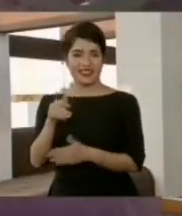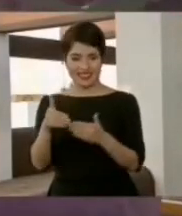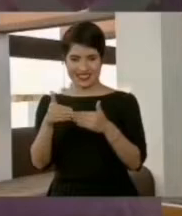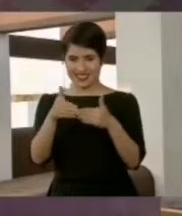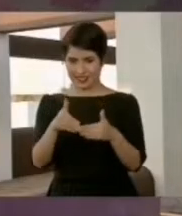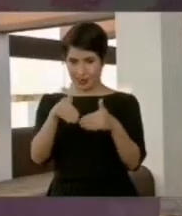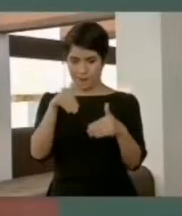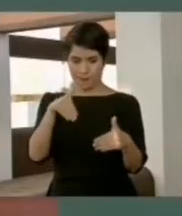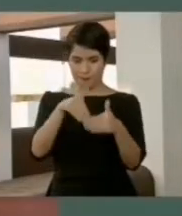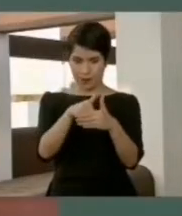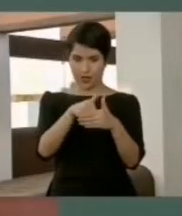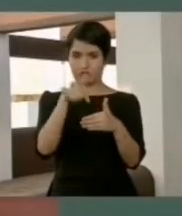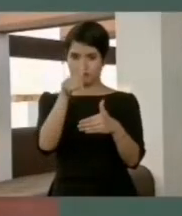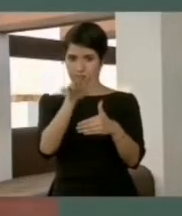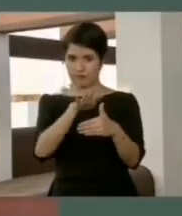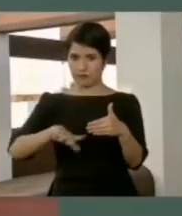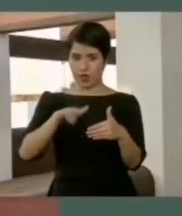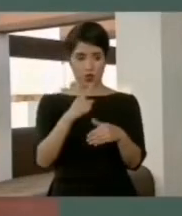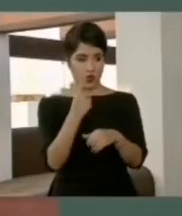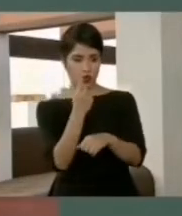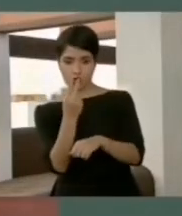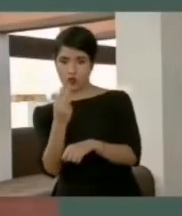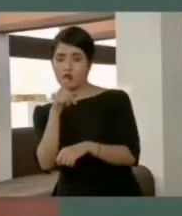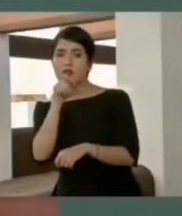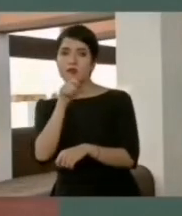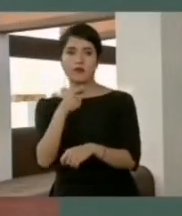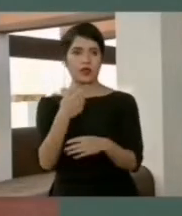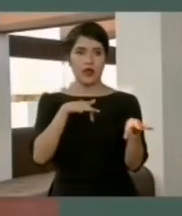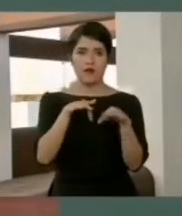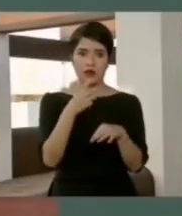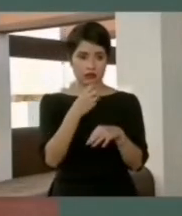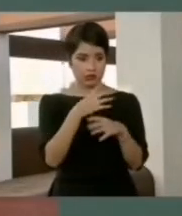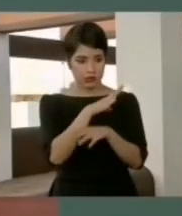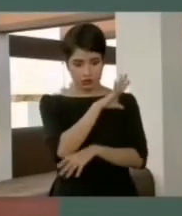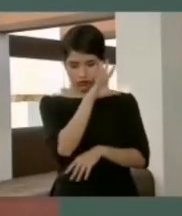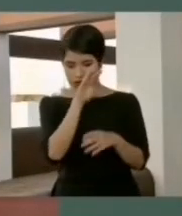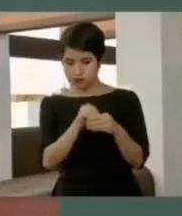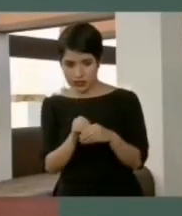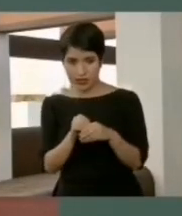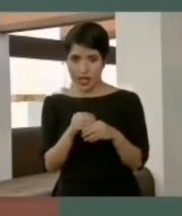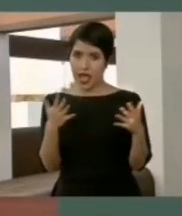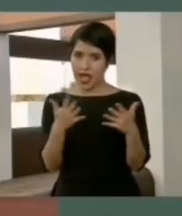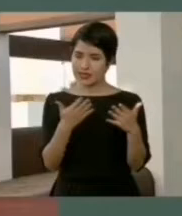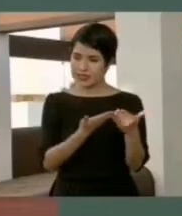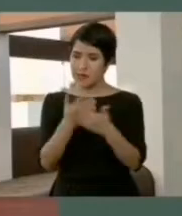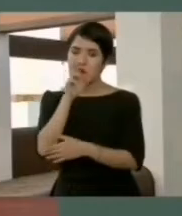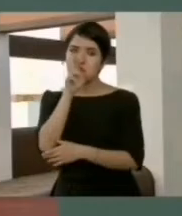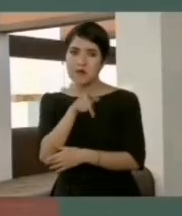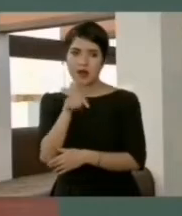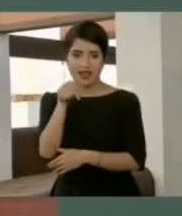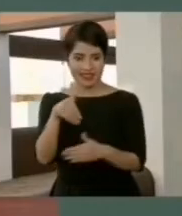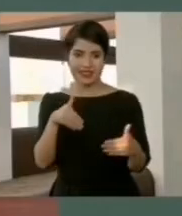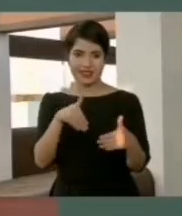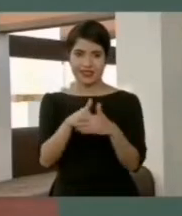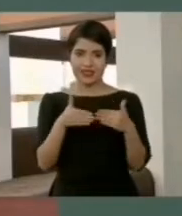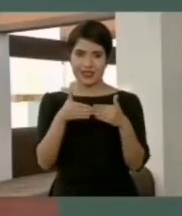1 y 2. Todos estos trabajos hacen más eficientes los servicios que se ofrecen en el puerto y mejoran considerablemente